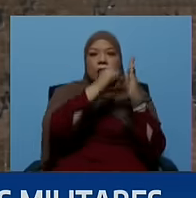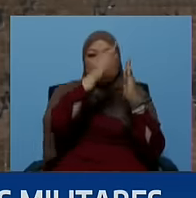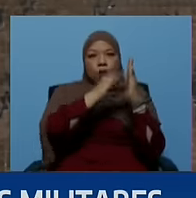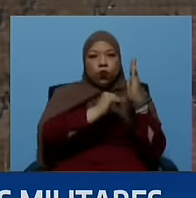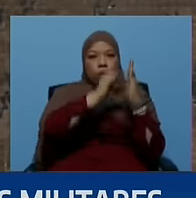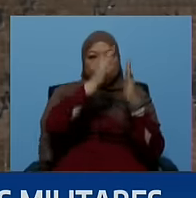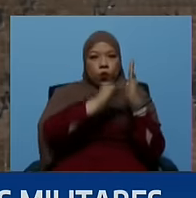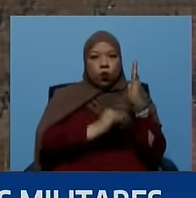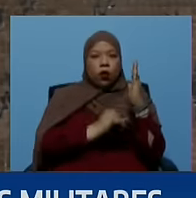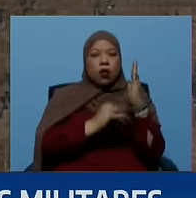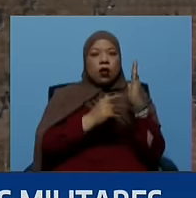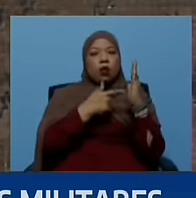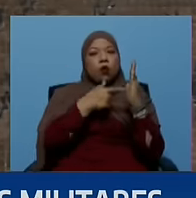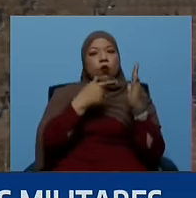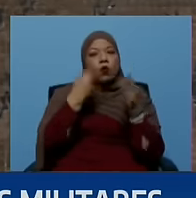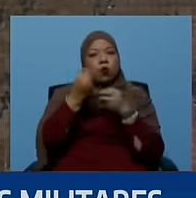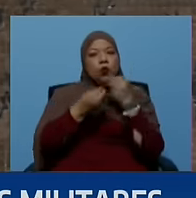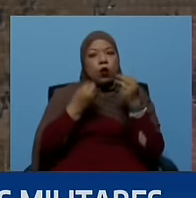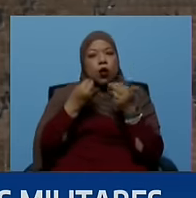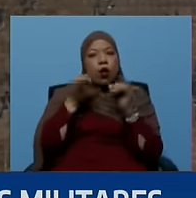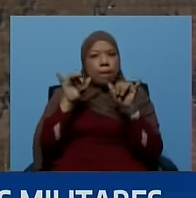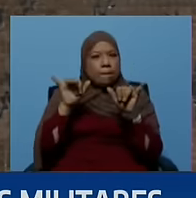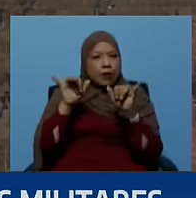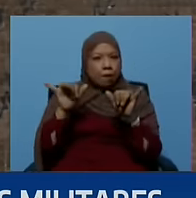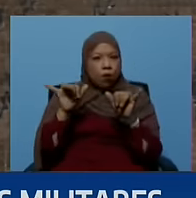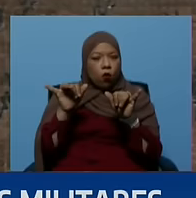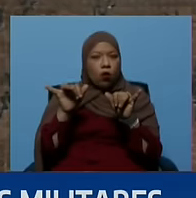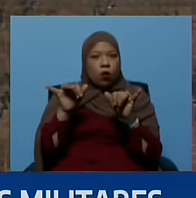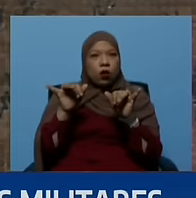libertador que el que pusimos allí